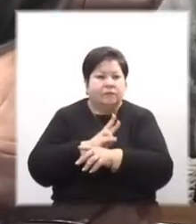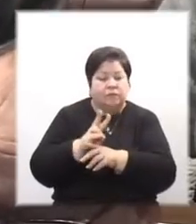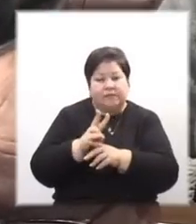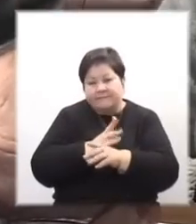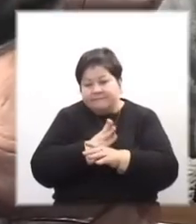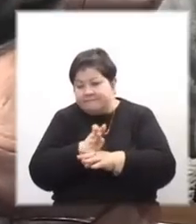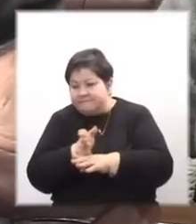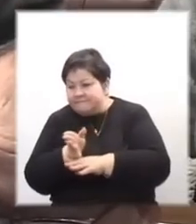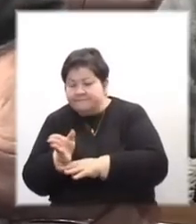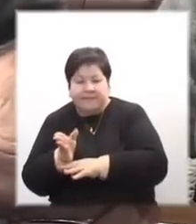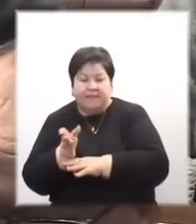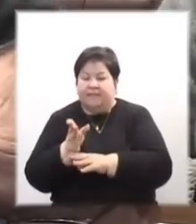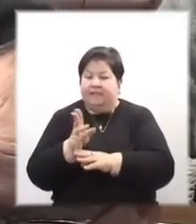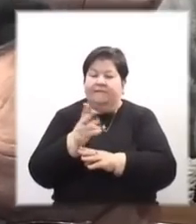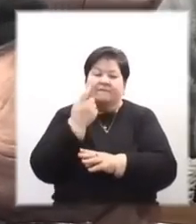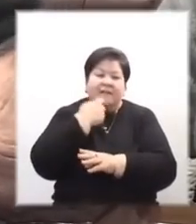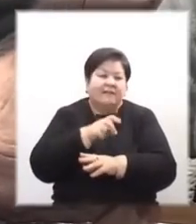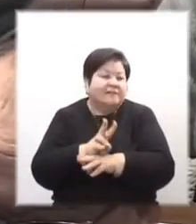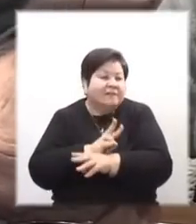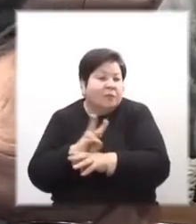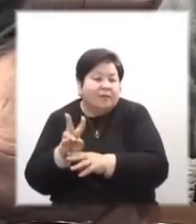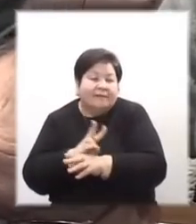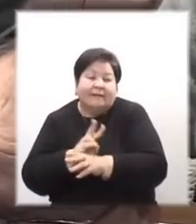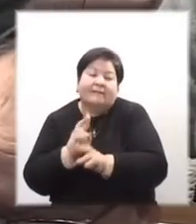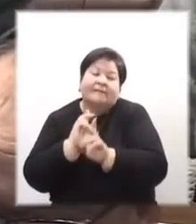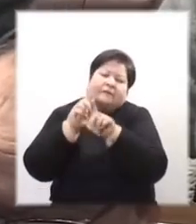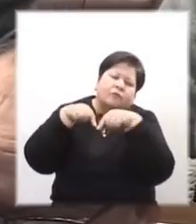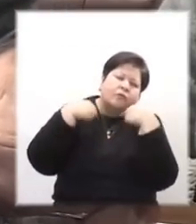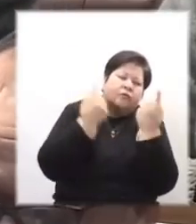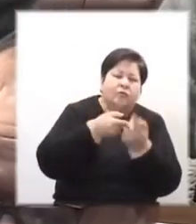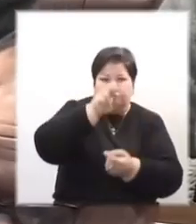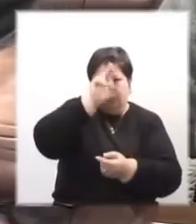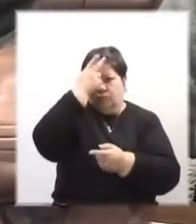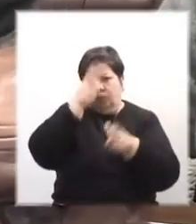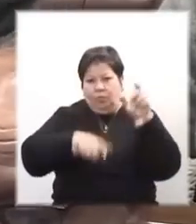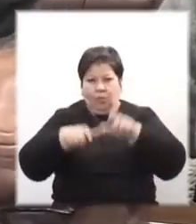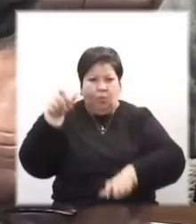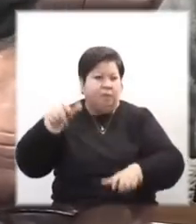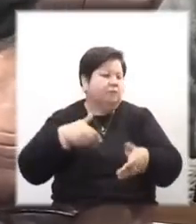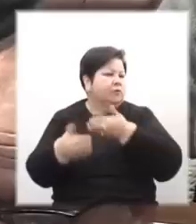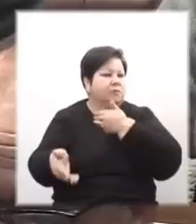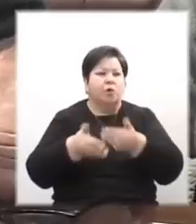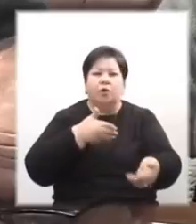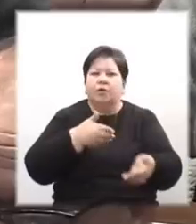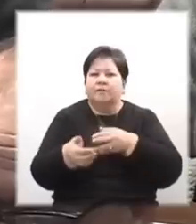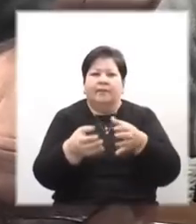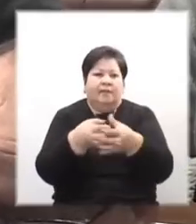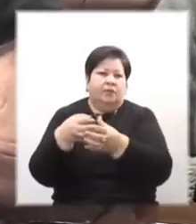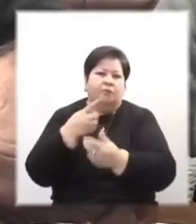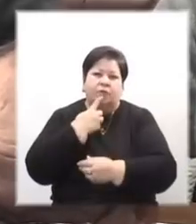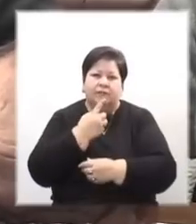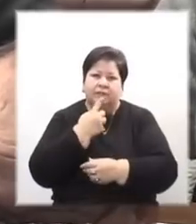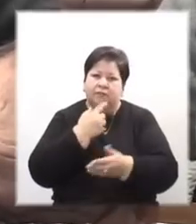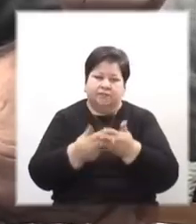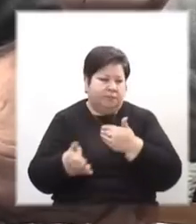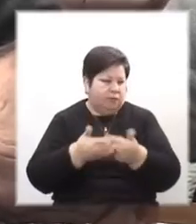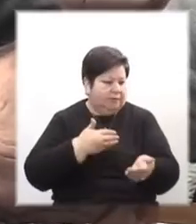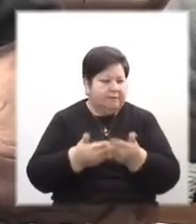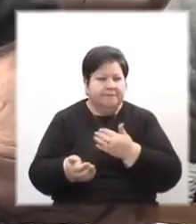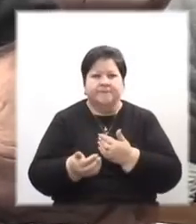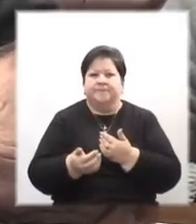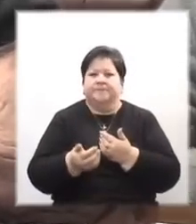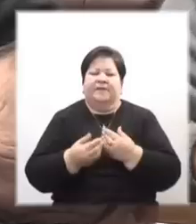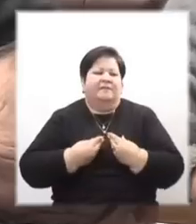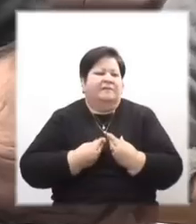Porque la inseguridad está golpeando a toda la población uruguaya, independientemente del color político, independientemente